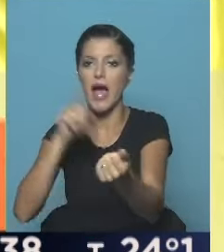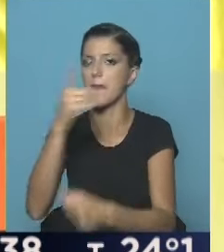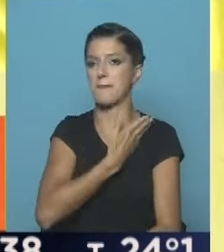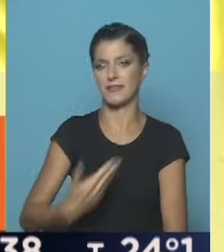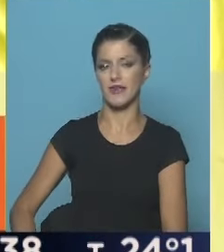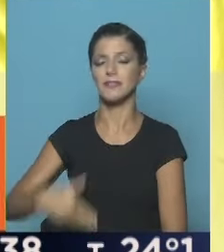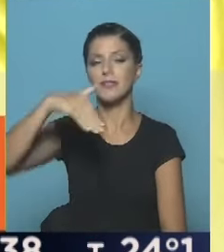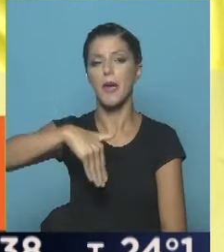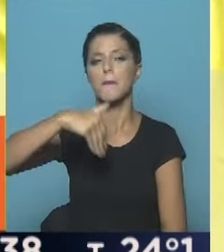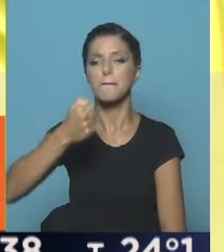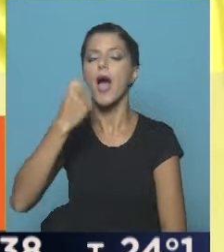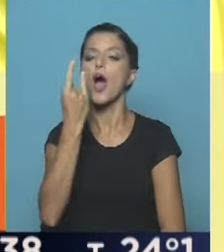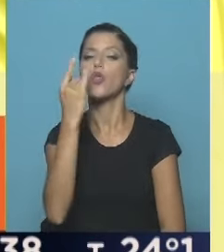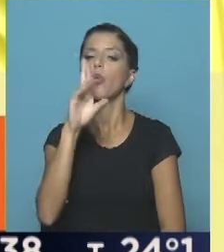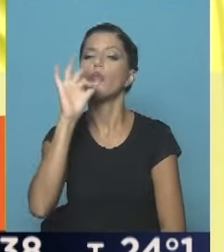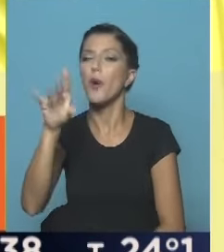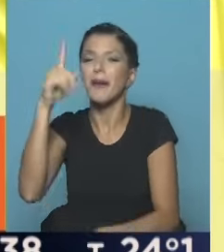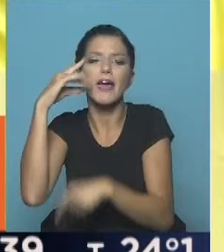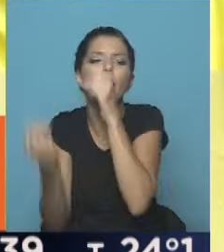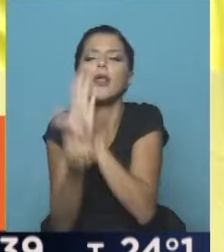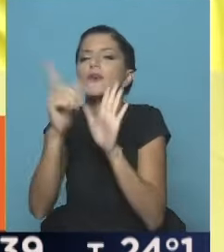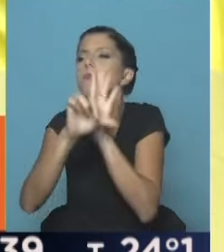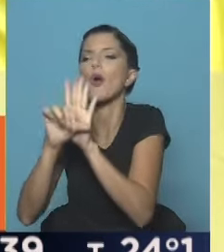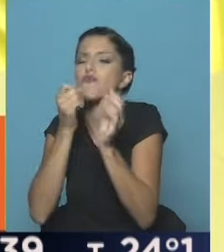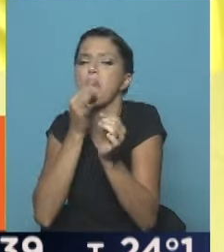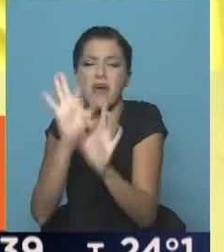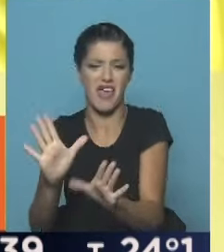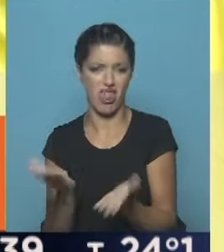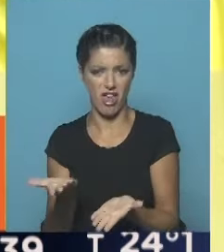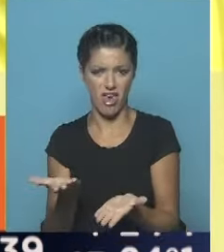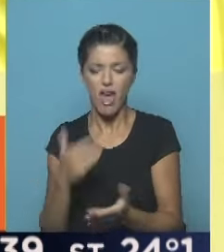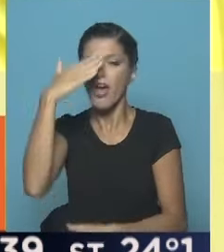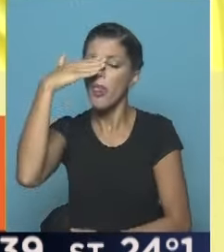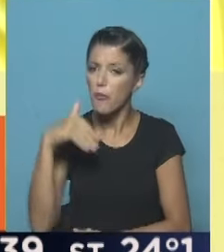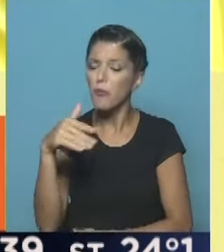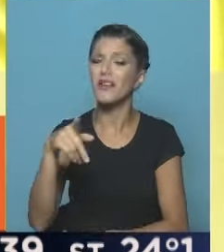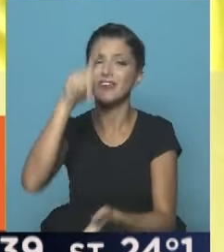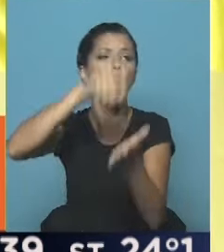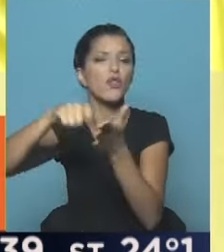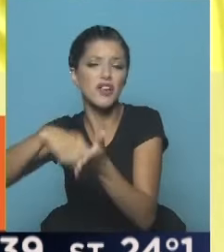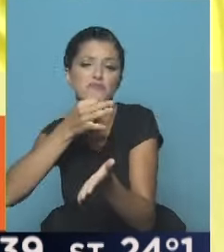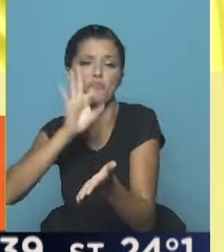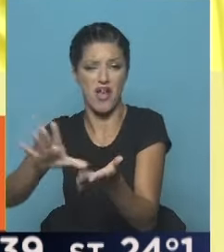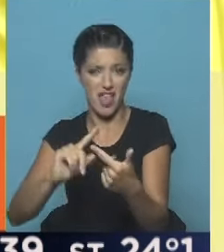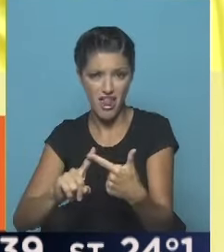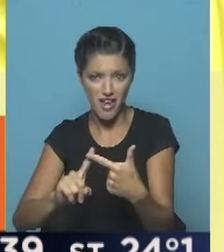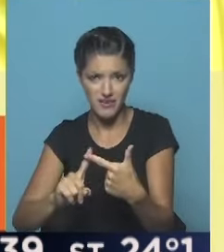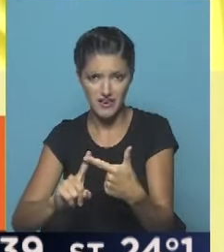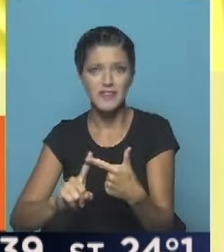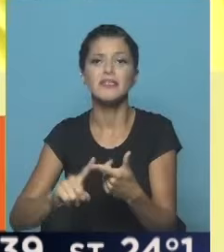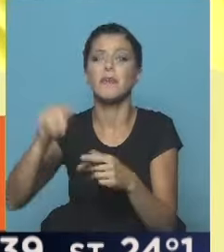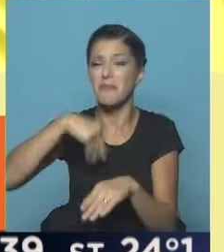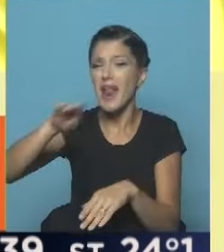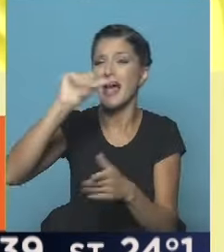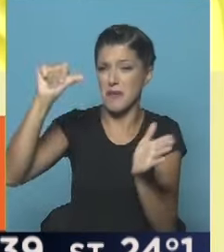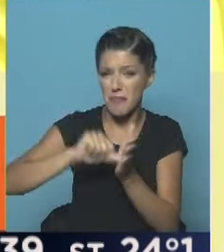Maduro para hacer las leyes que le dé la gana, para dar los contratos que le dé la gana, para endeudar al país